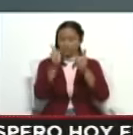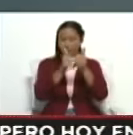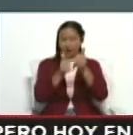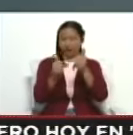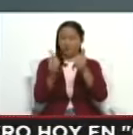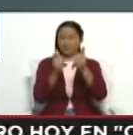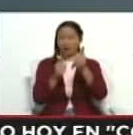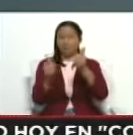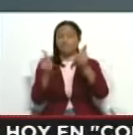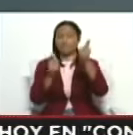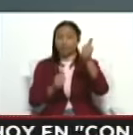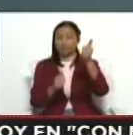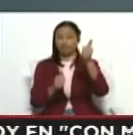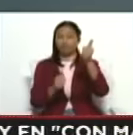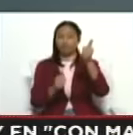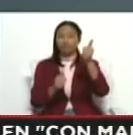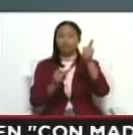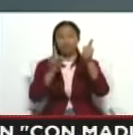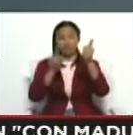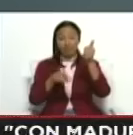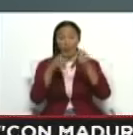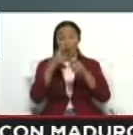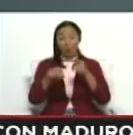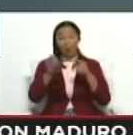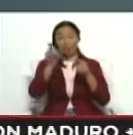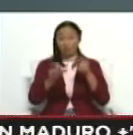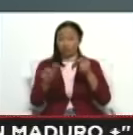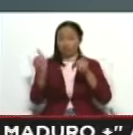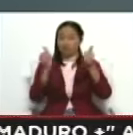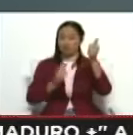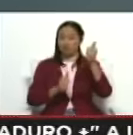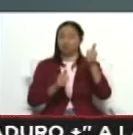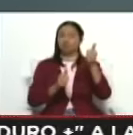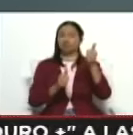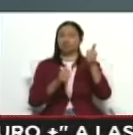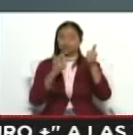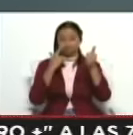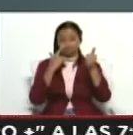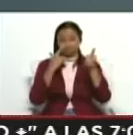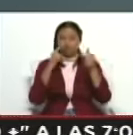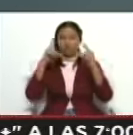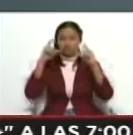más y nada menos que, vamos a ver acá uno a uno,